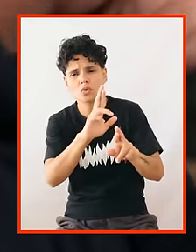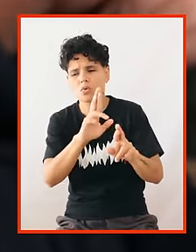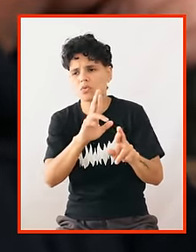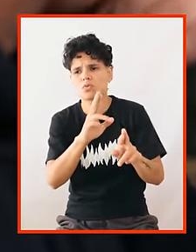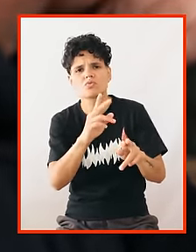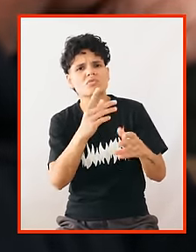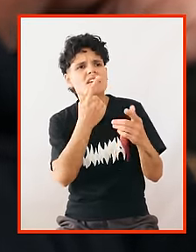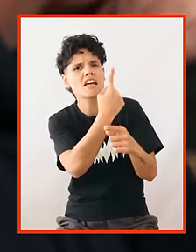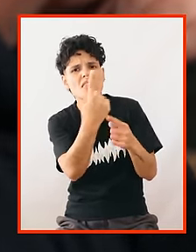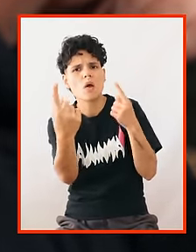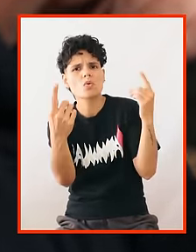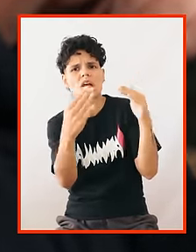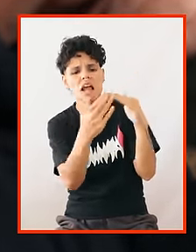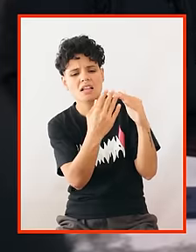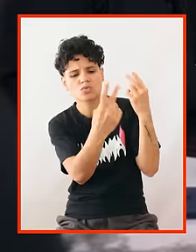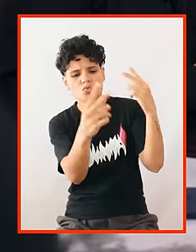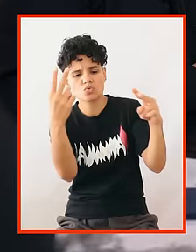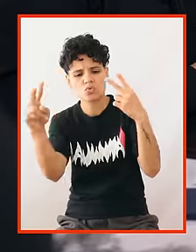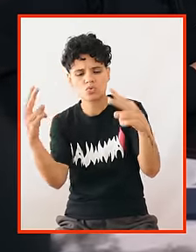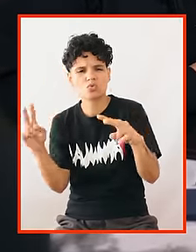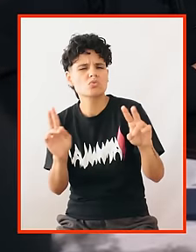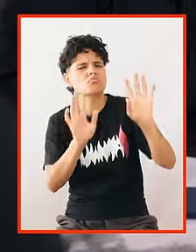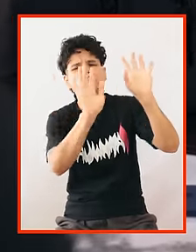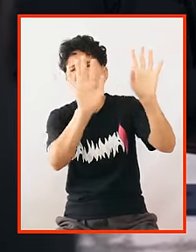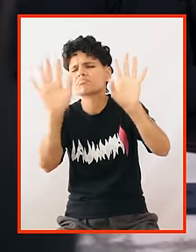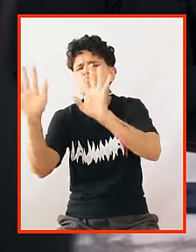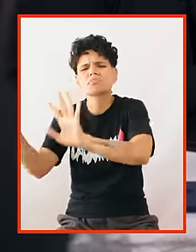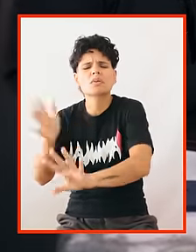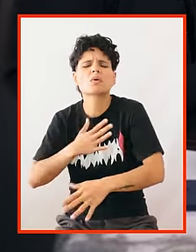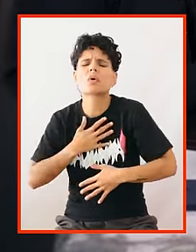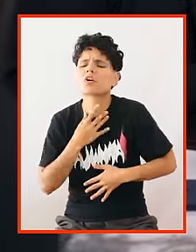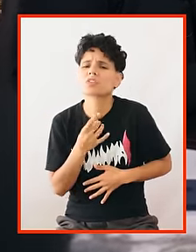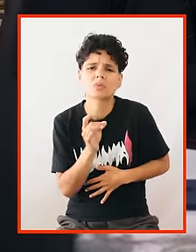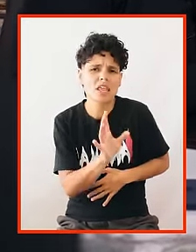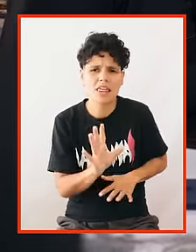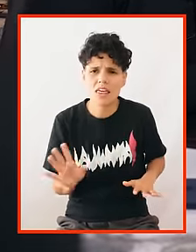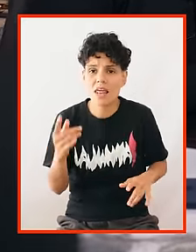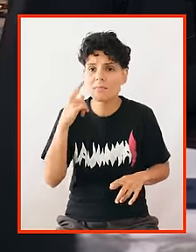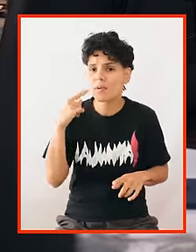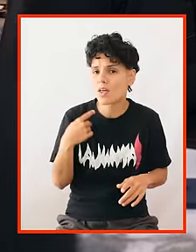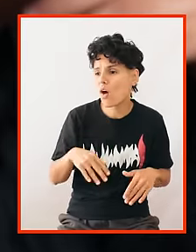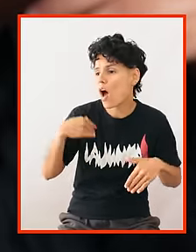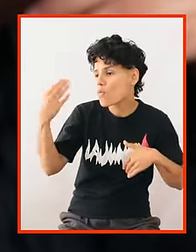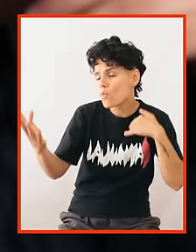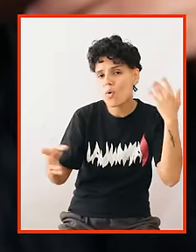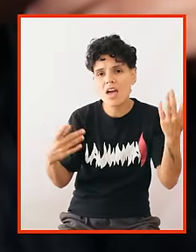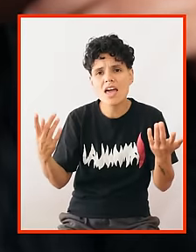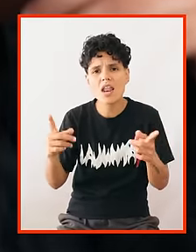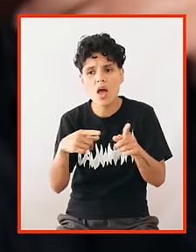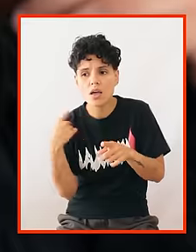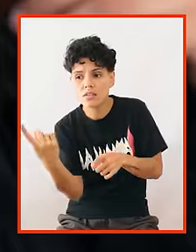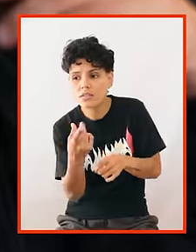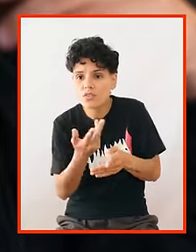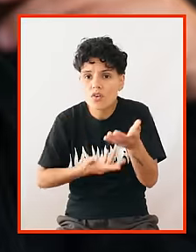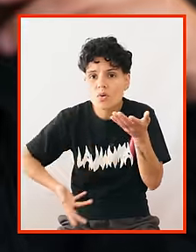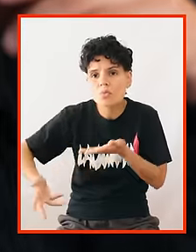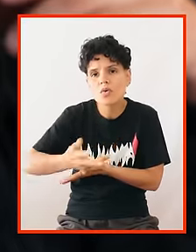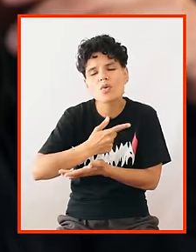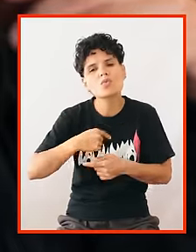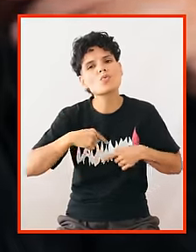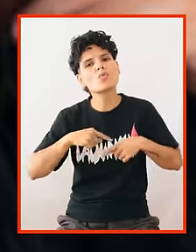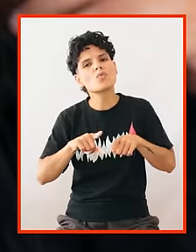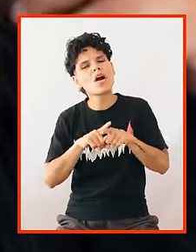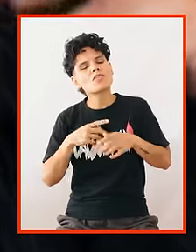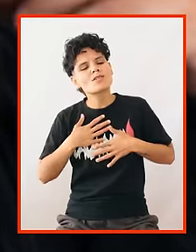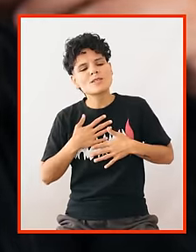lo que cada cual haga en su casa y bajo cuatro paredes, pero cuando vivimos como en... Comunidad. Exacto, como que ahí hay cosas que me sacan de quicio, pero tengo más esperanza en